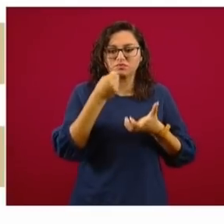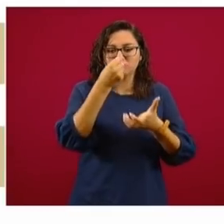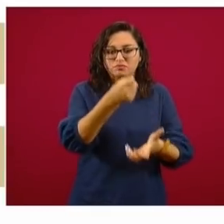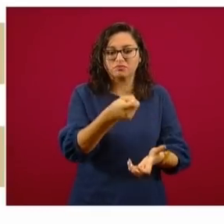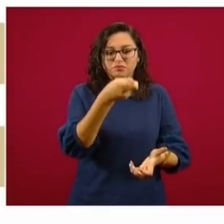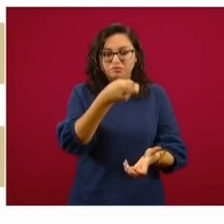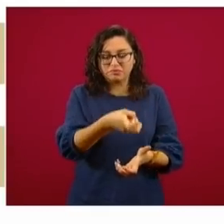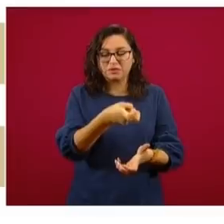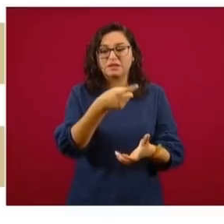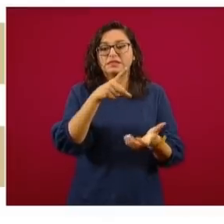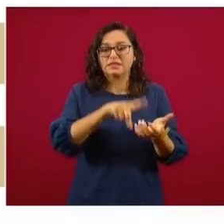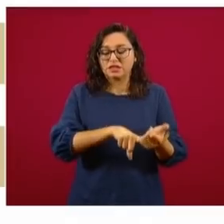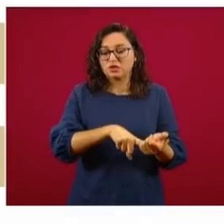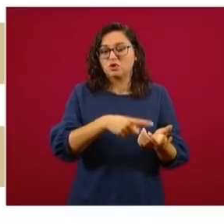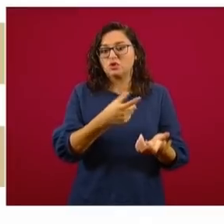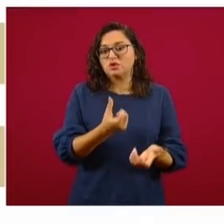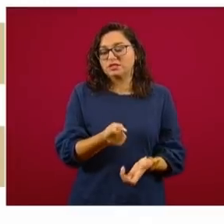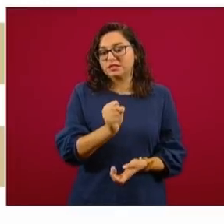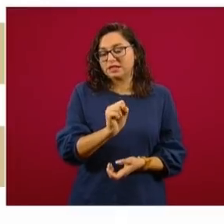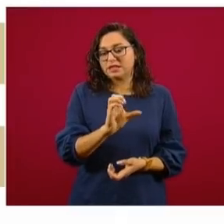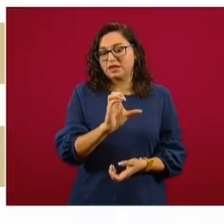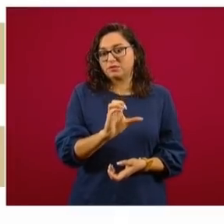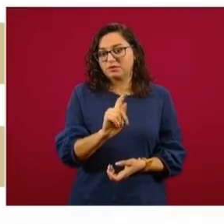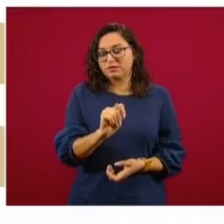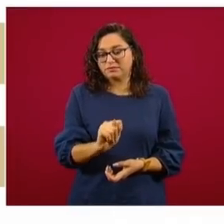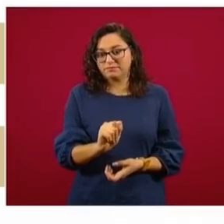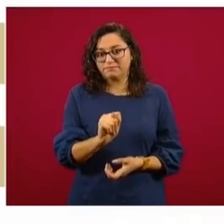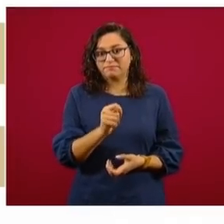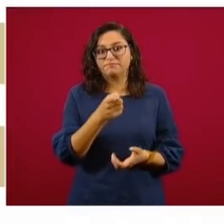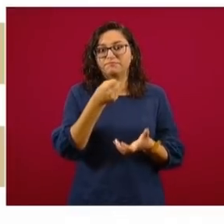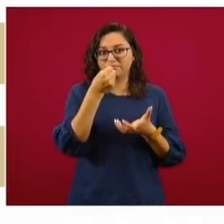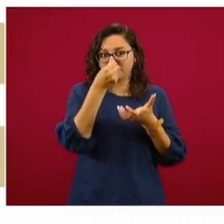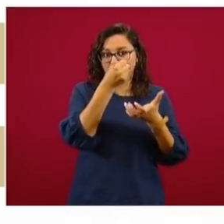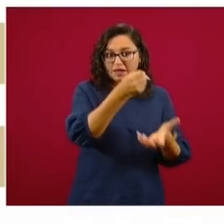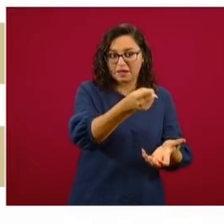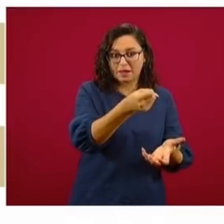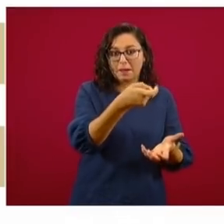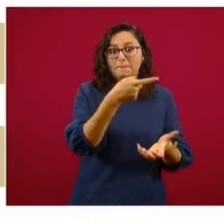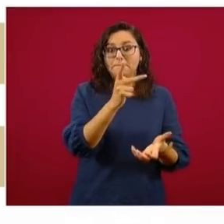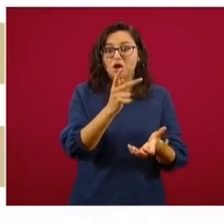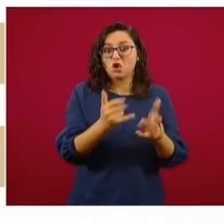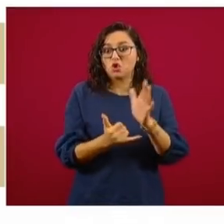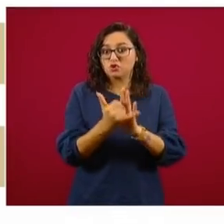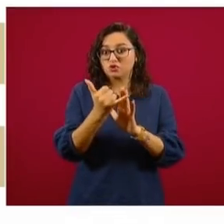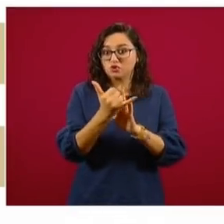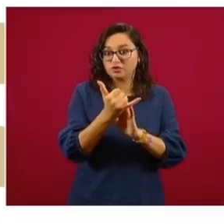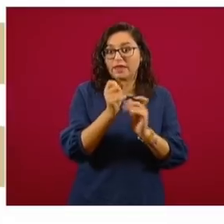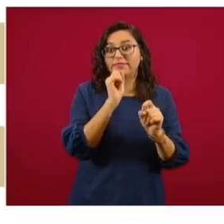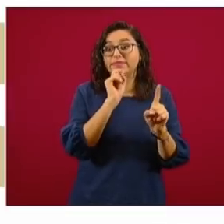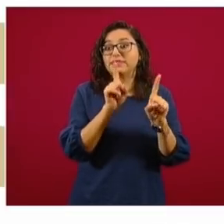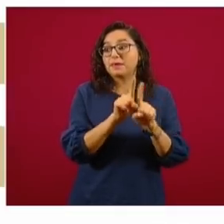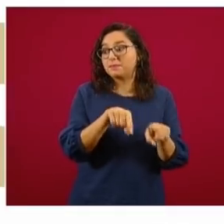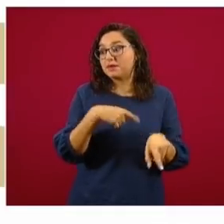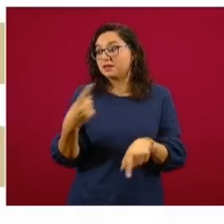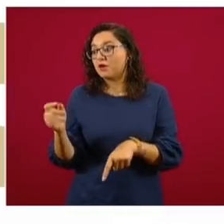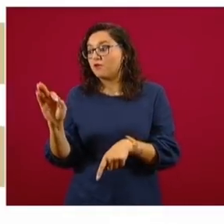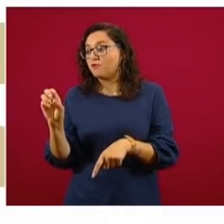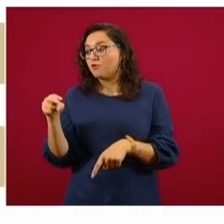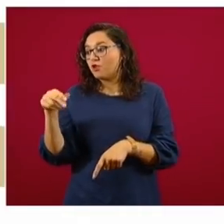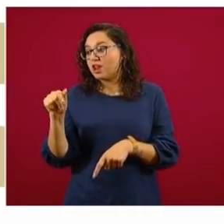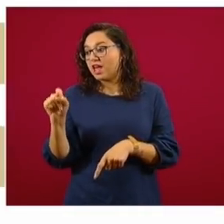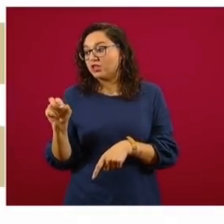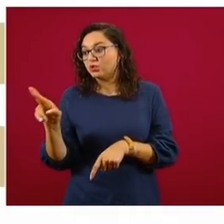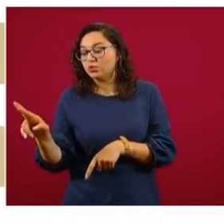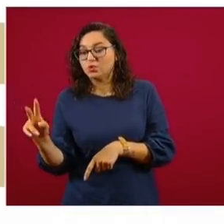presupuesto está en la Secretaría de Comunicaciones y Transporte, pero parte del presupuesto de construcción, por ejemplo, está en Fonatur para el Tren Maya o está